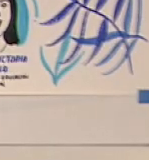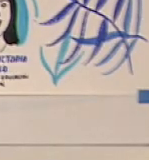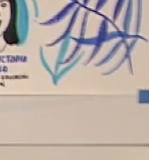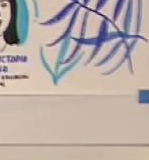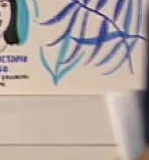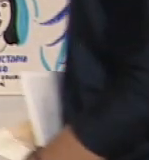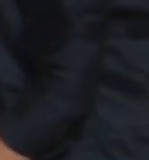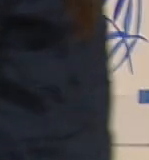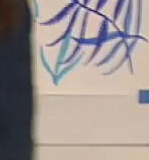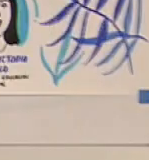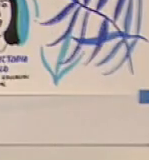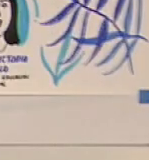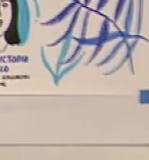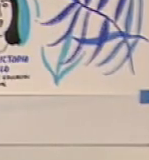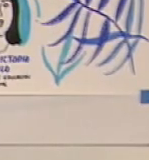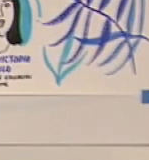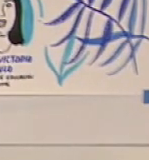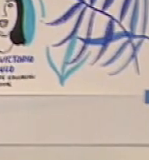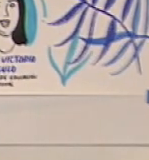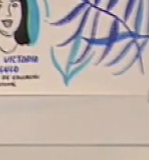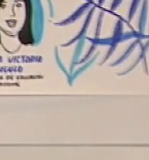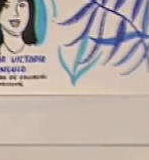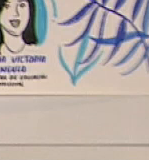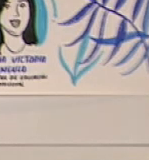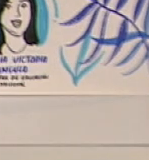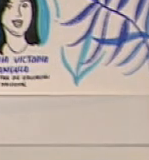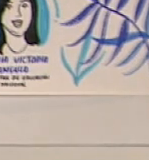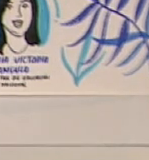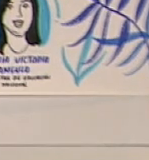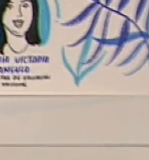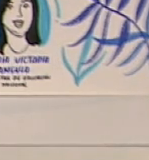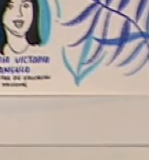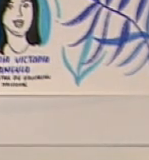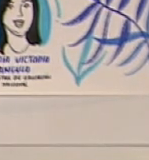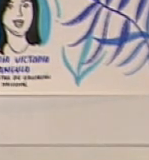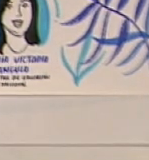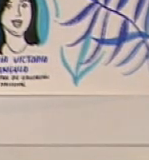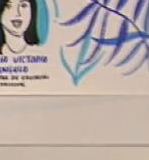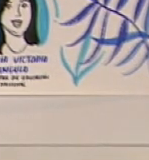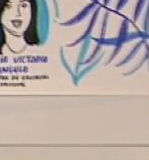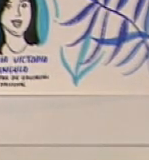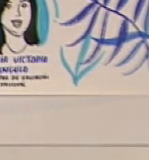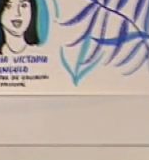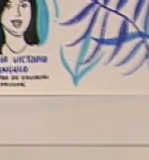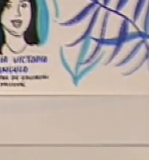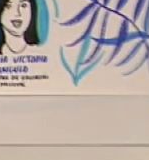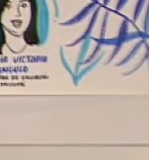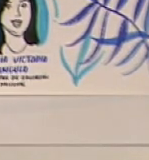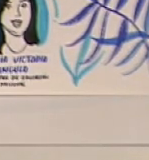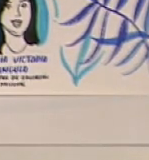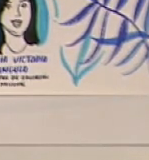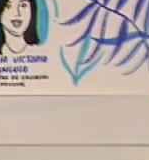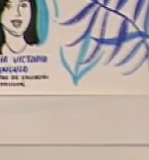Allí se encuentran esos contenidos que se han venido plasmando desde el acto de instalación y que se han centrado